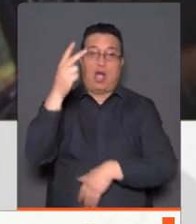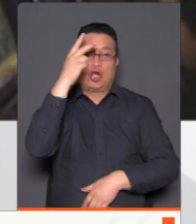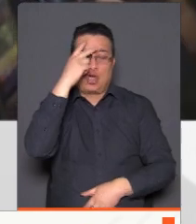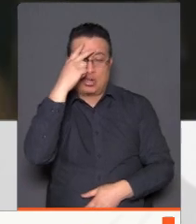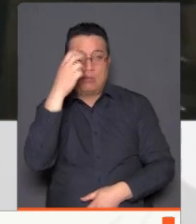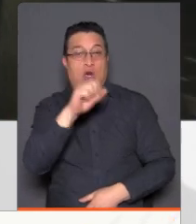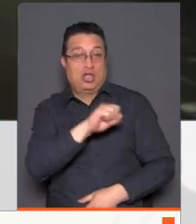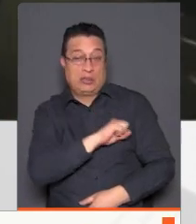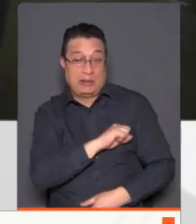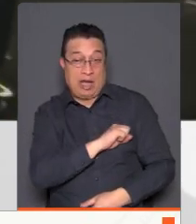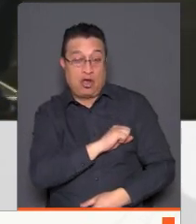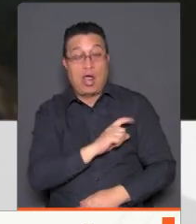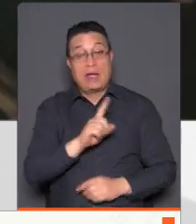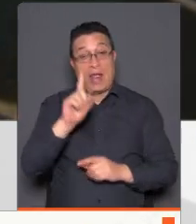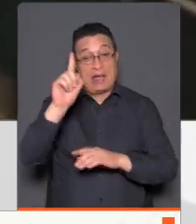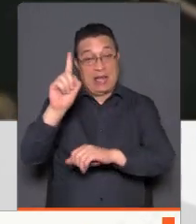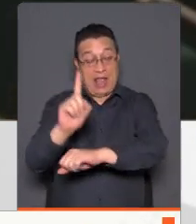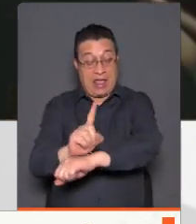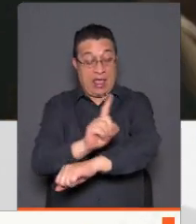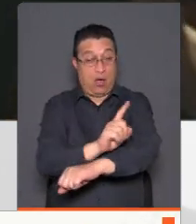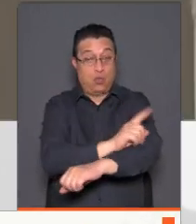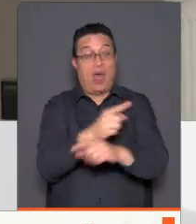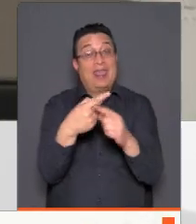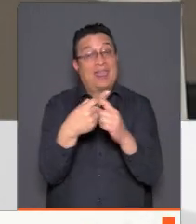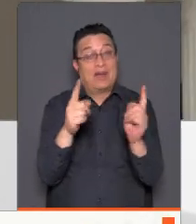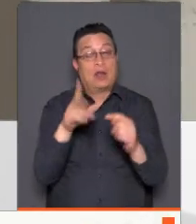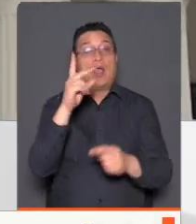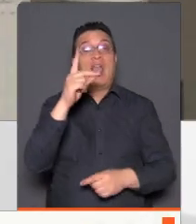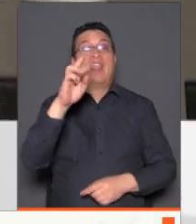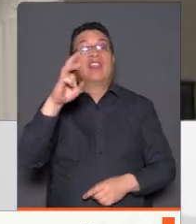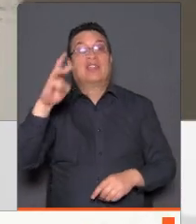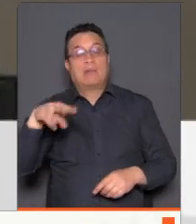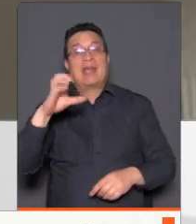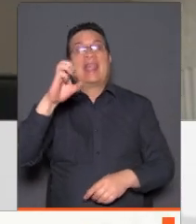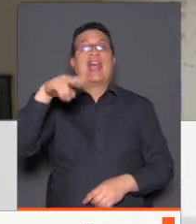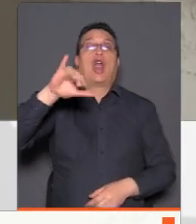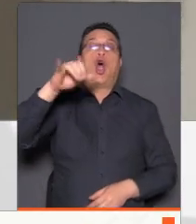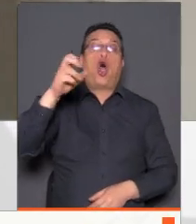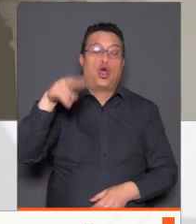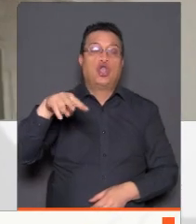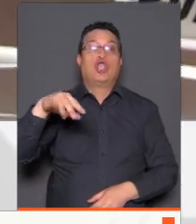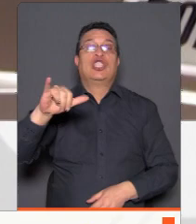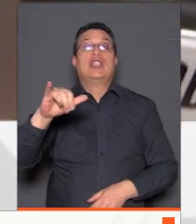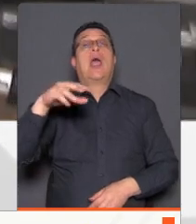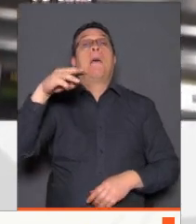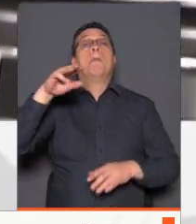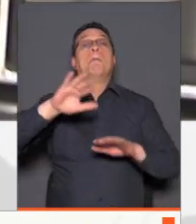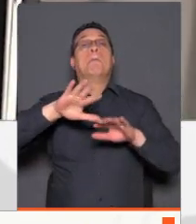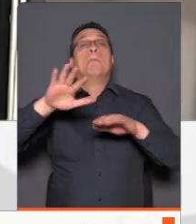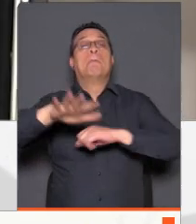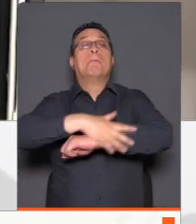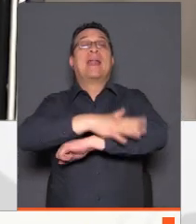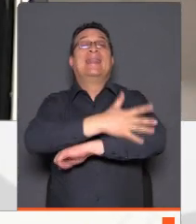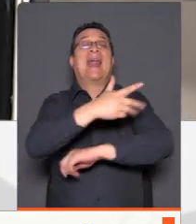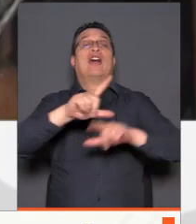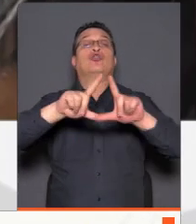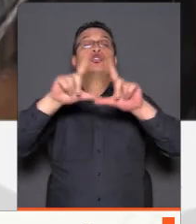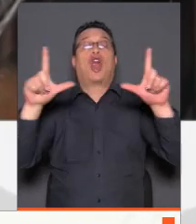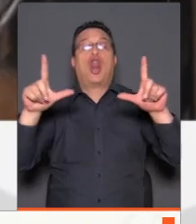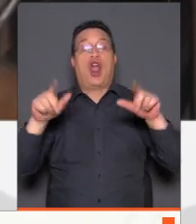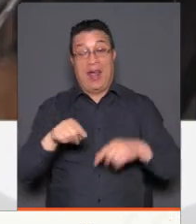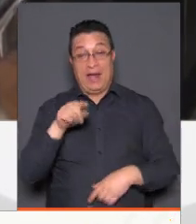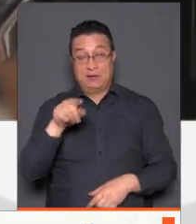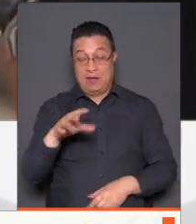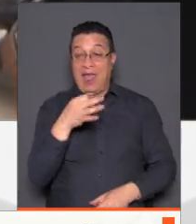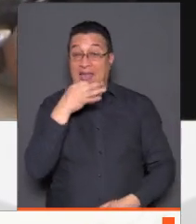Santiago, y cada uno es de distinto operador. Uno de Dreams, otro de Enjoy, otro de Marina del Sol. Que es lo que investiga la Fiscalía Nacional Económica. Si